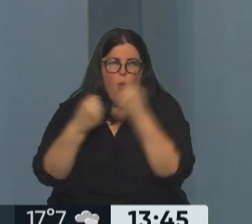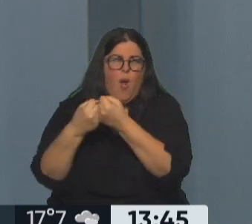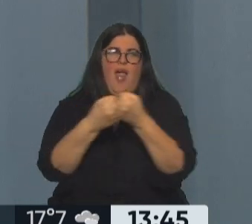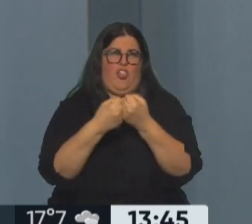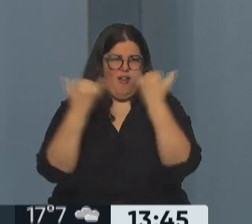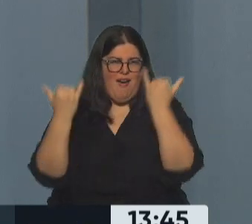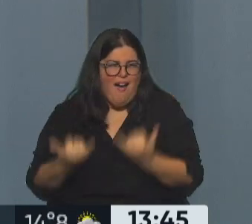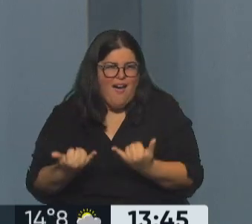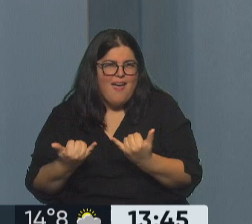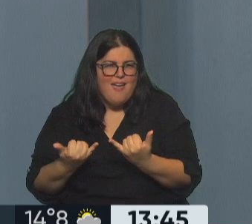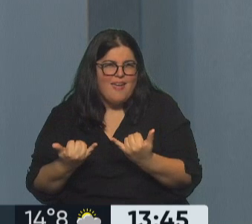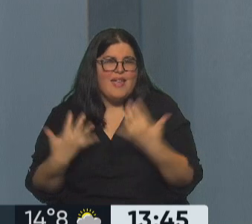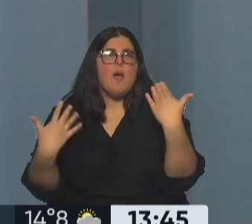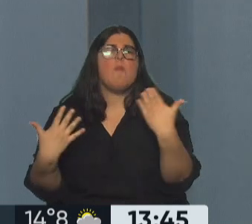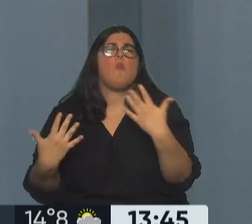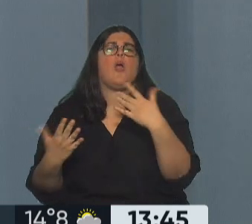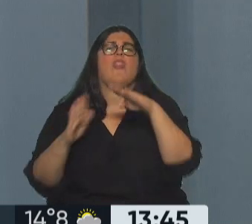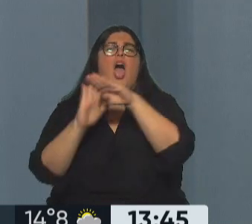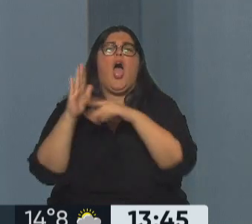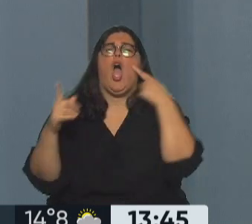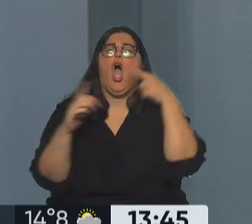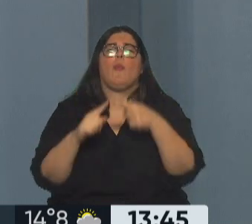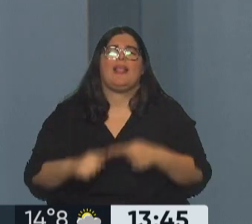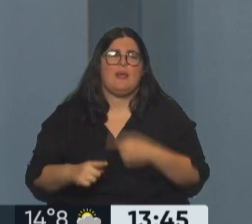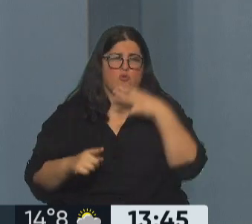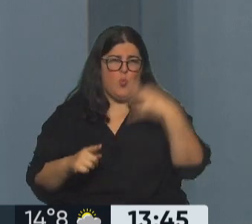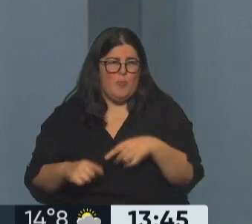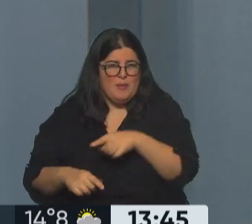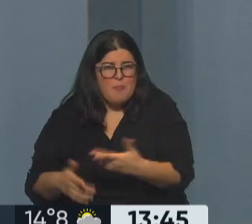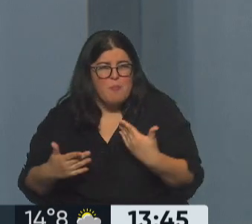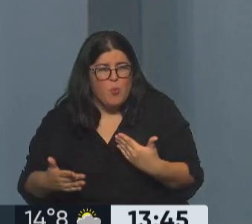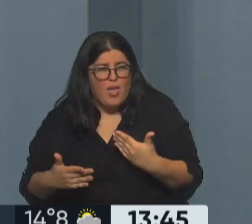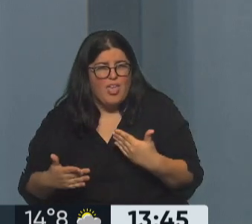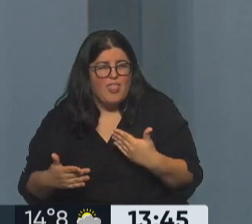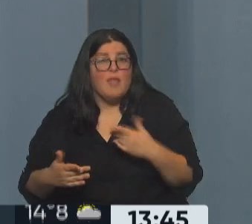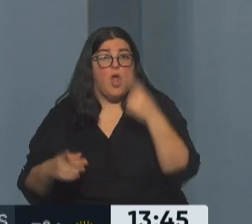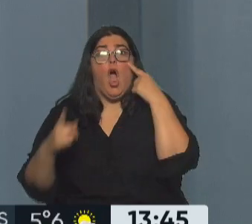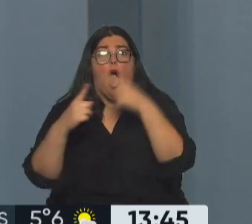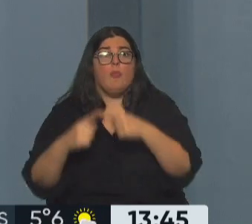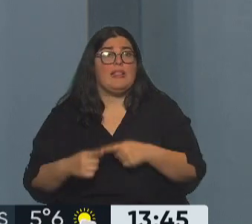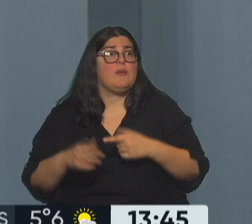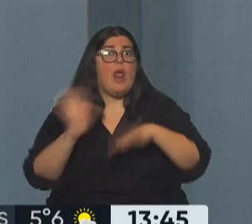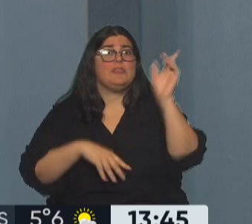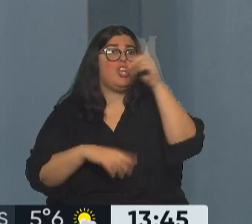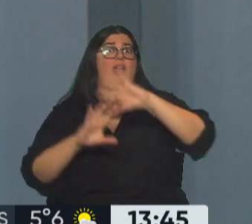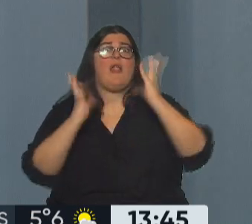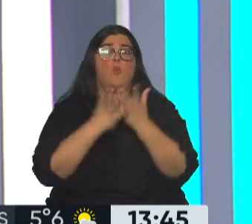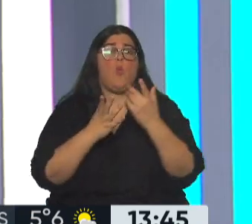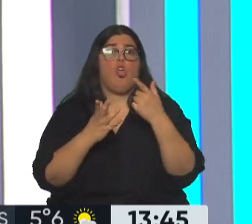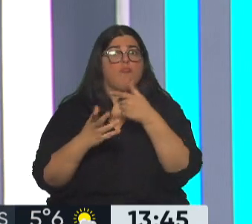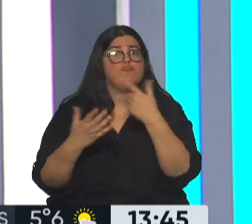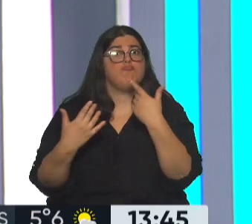implementar tantos objetivos que son muy esperanzadores para gran parte de la opinión pública mundial.